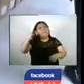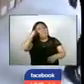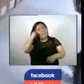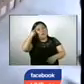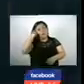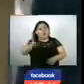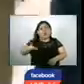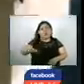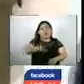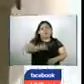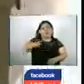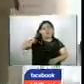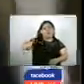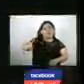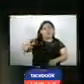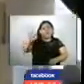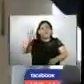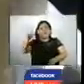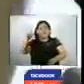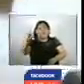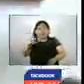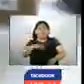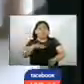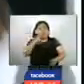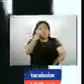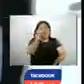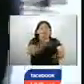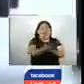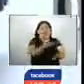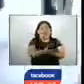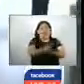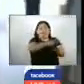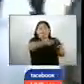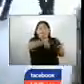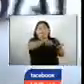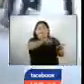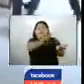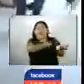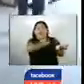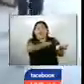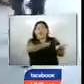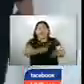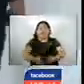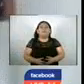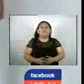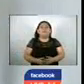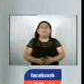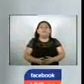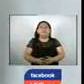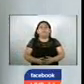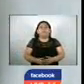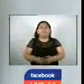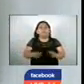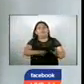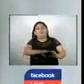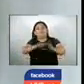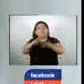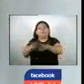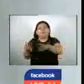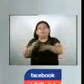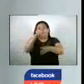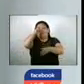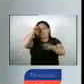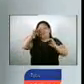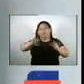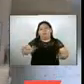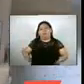como representación fiscal tenemos los elementos suficientes para probar la existencia del delito y la participación de los iniciados en el mismo. El resto de funcionarios señalados